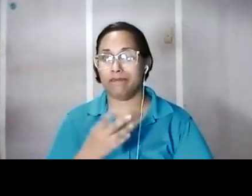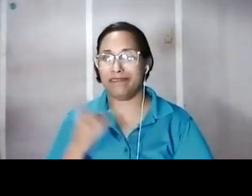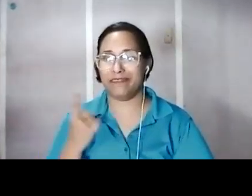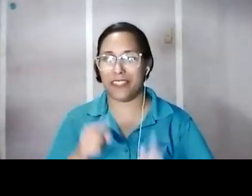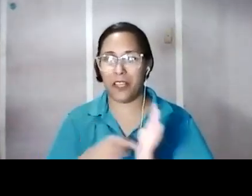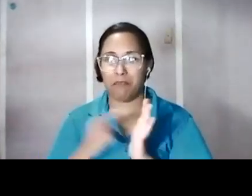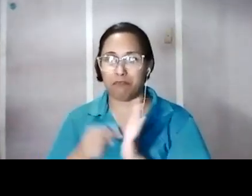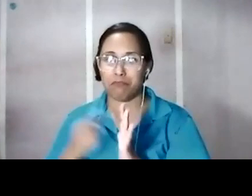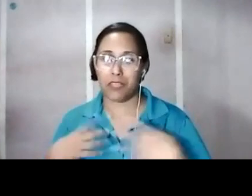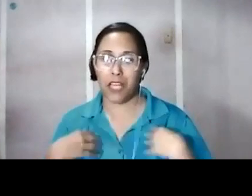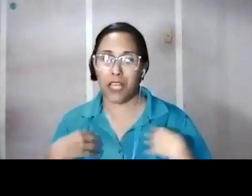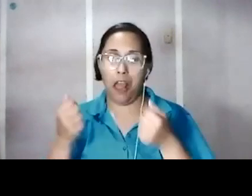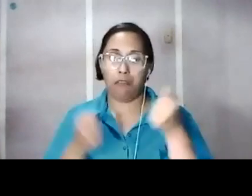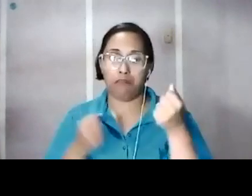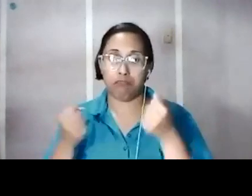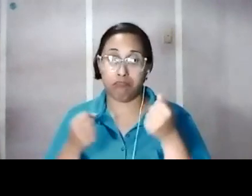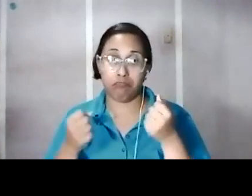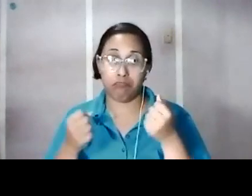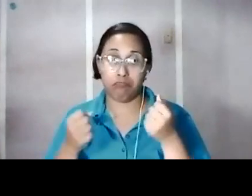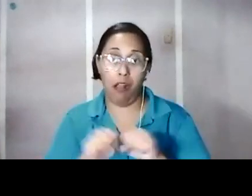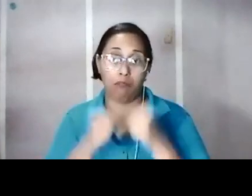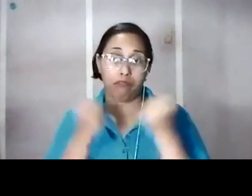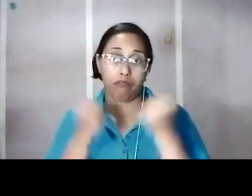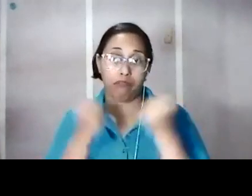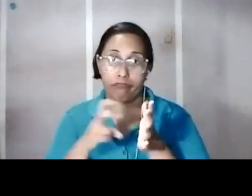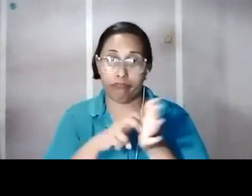carros estartalados por la isla, pues